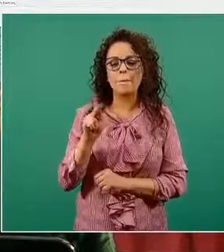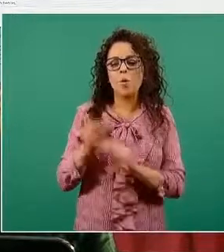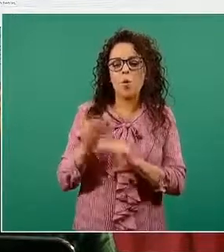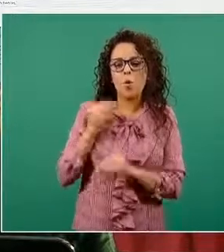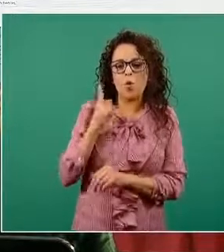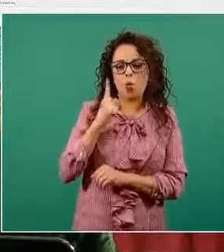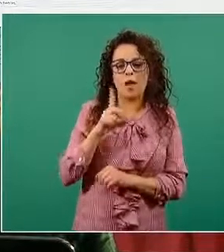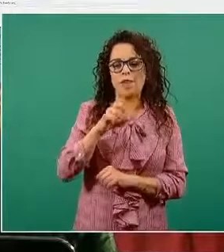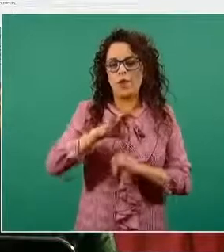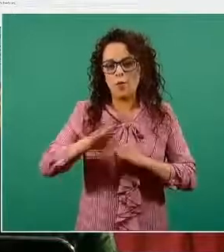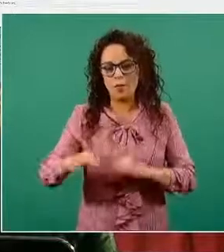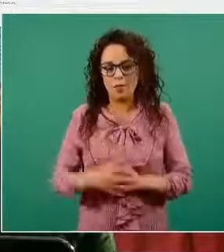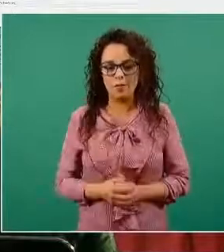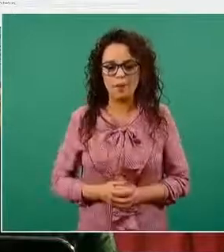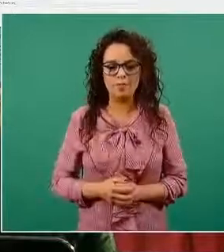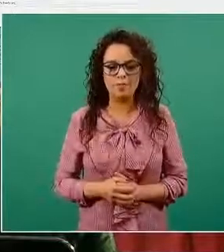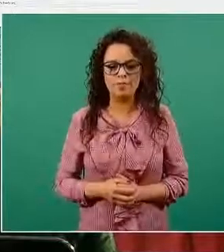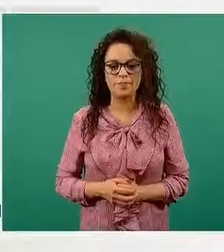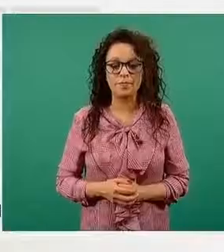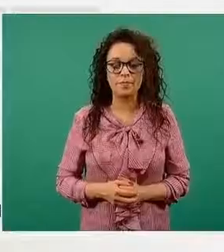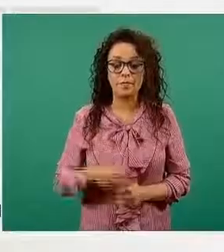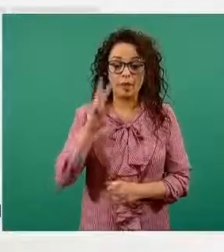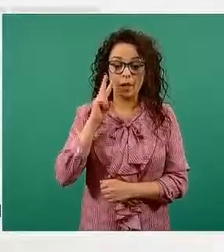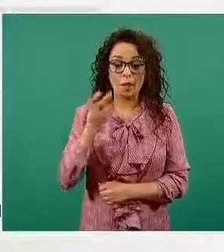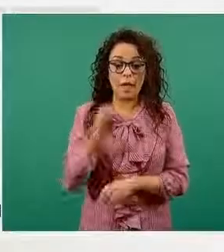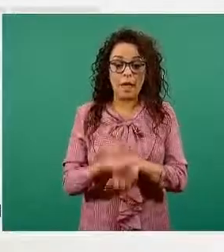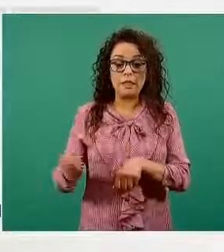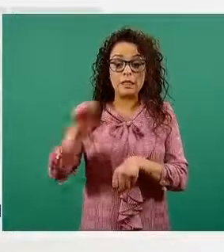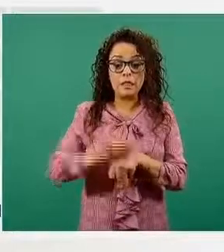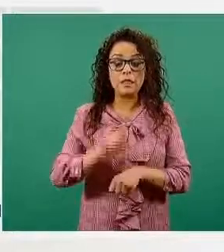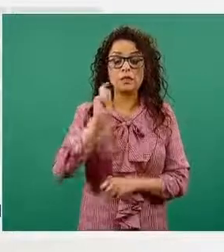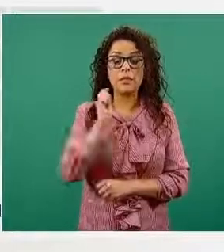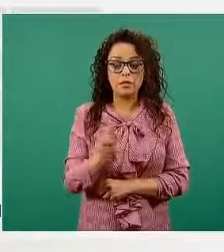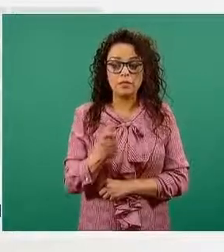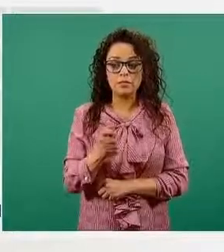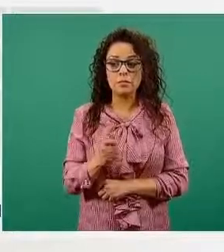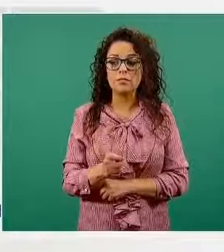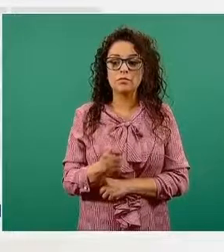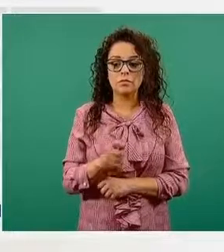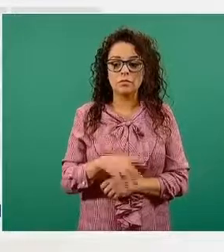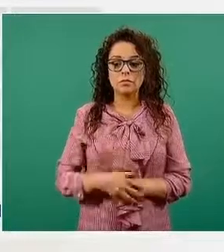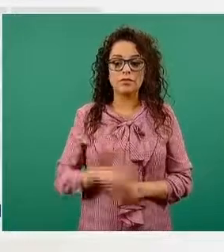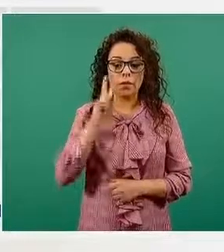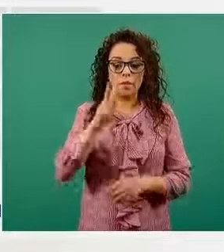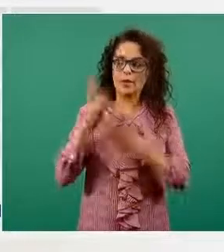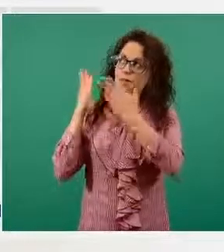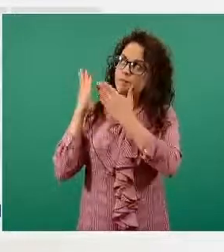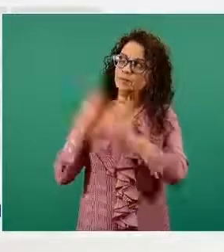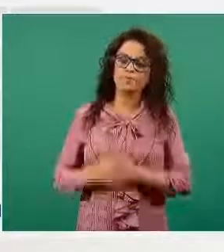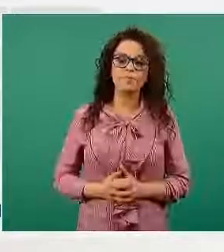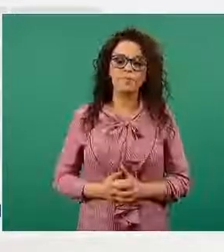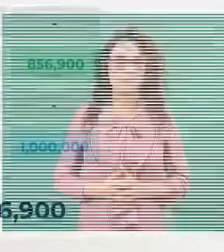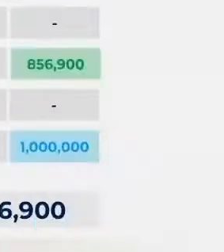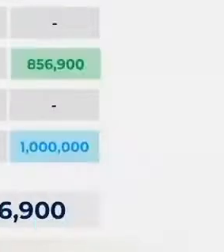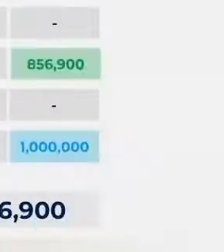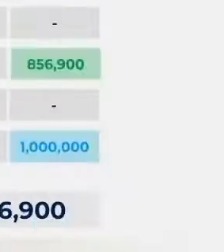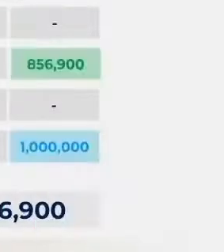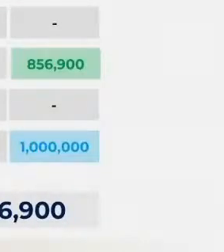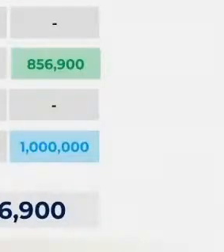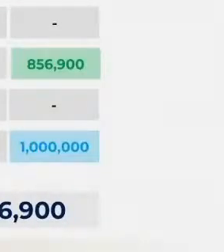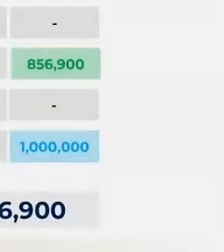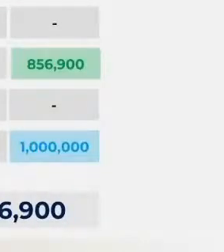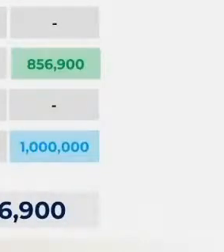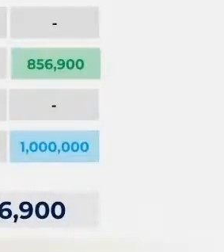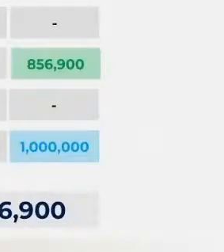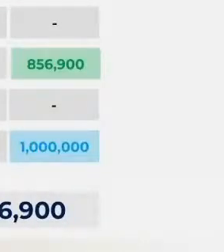calendario de entregas, también lo hemos estado recordando. Esta semana tendremos la liberación de 850.900 dosis de la vacuna